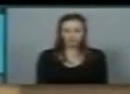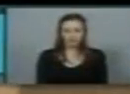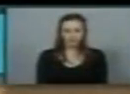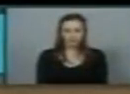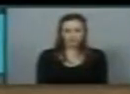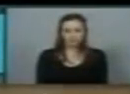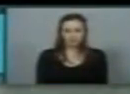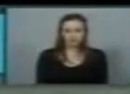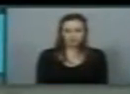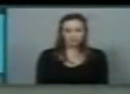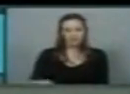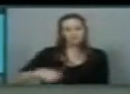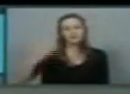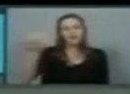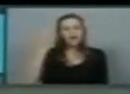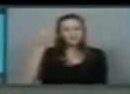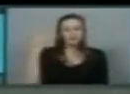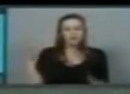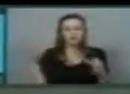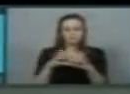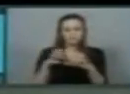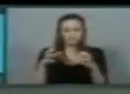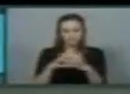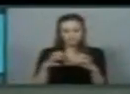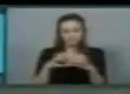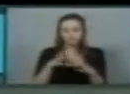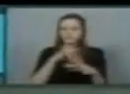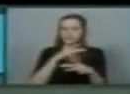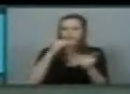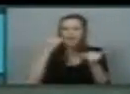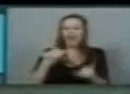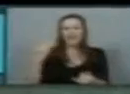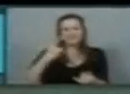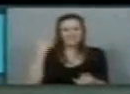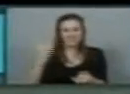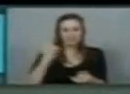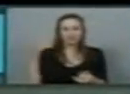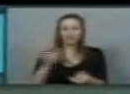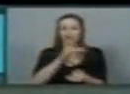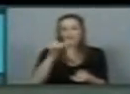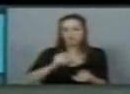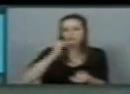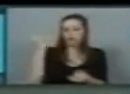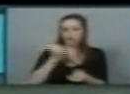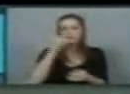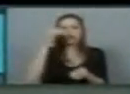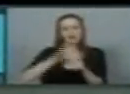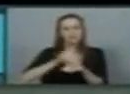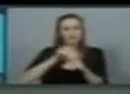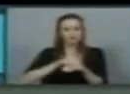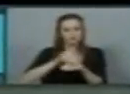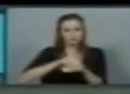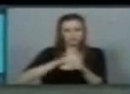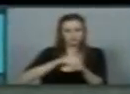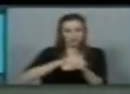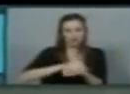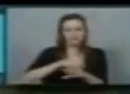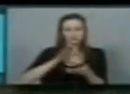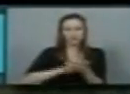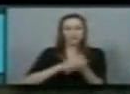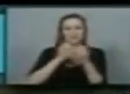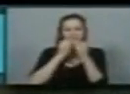Esta es una asamblea del Grupo Clarín, están los directores y todos los ejecutivos responsables de dar las aclaraciones